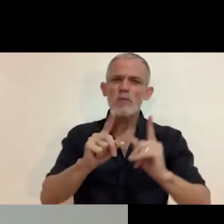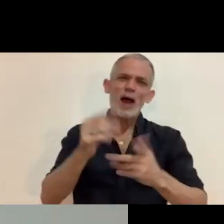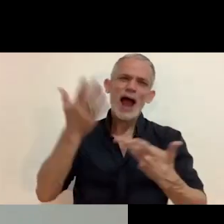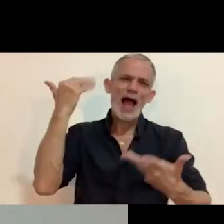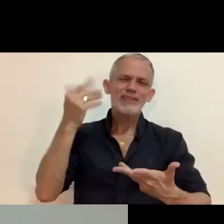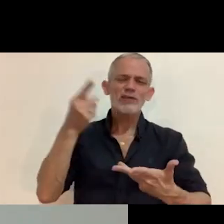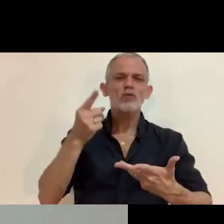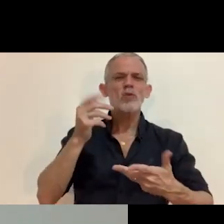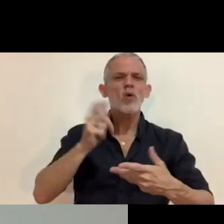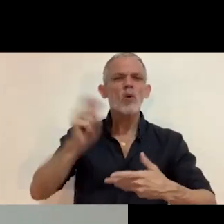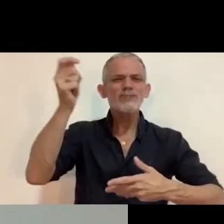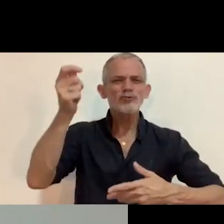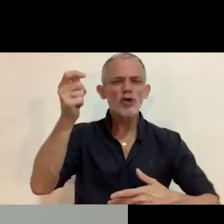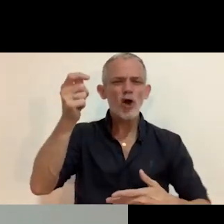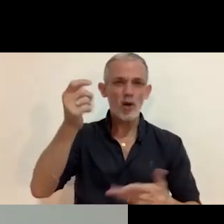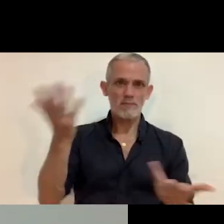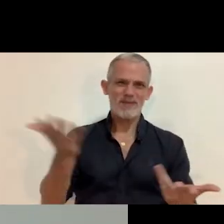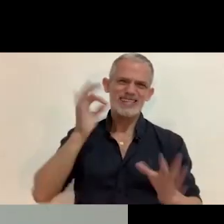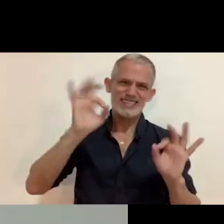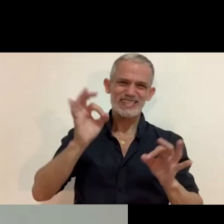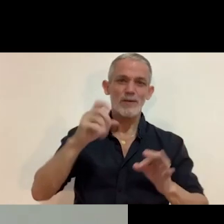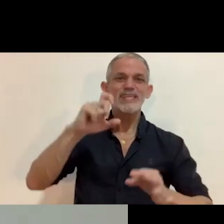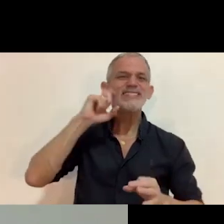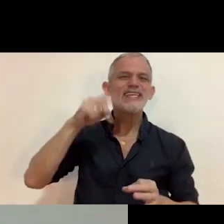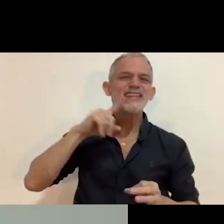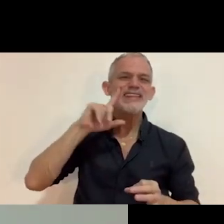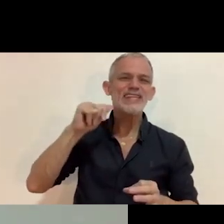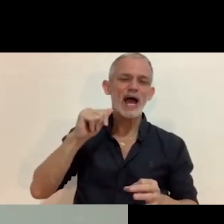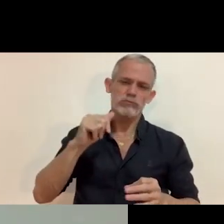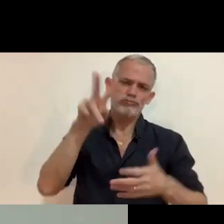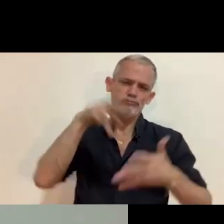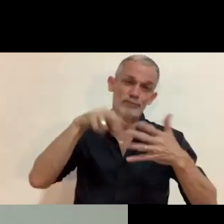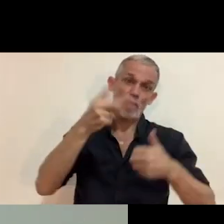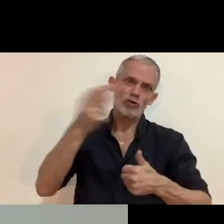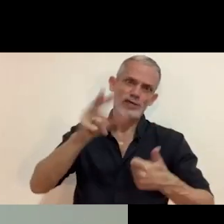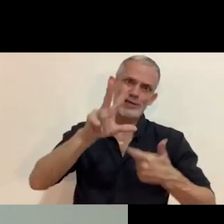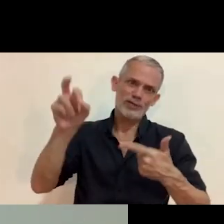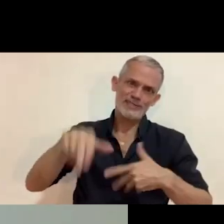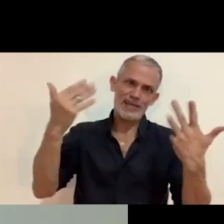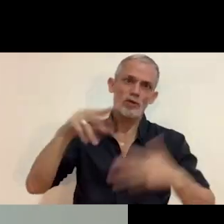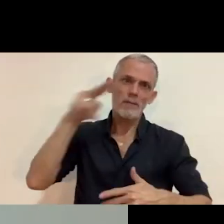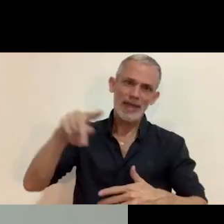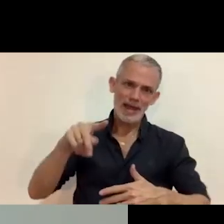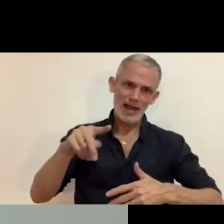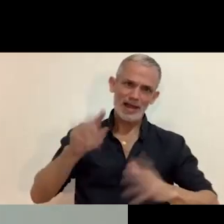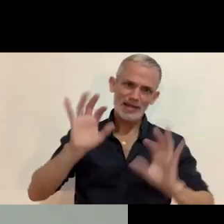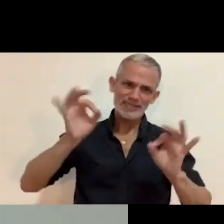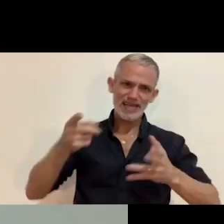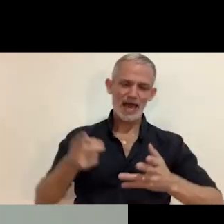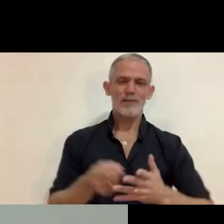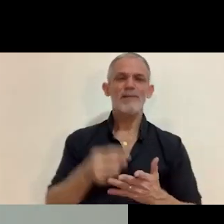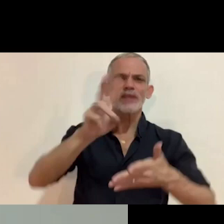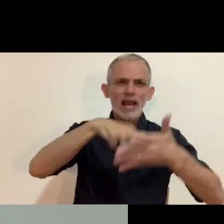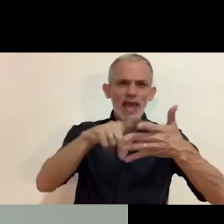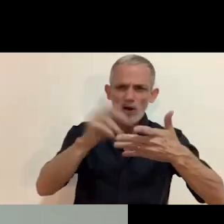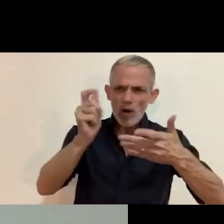un procesamiento, bueno, acá está Cintia que debe de haber leído 200, 300 o 1000, leen un procesamiento,